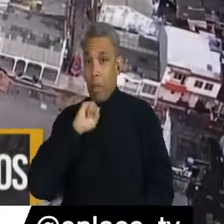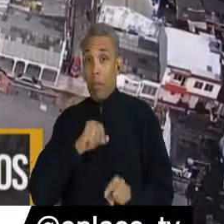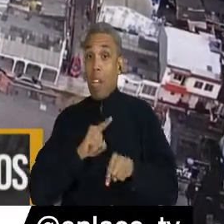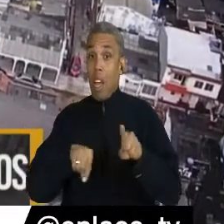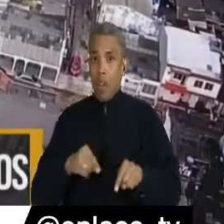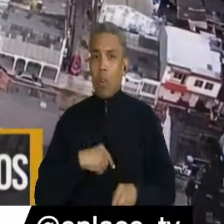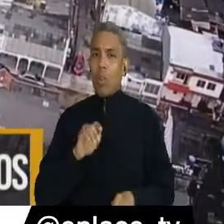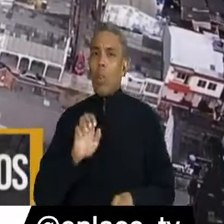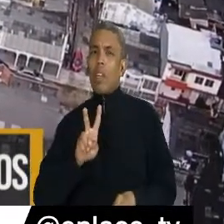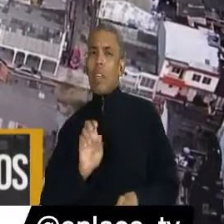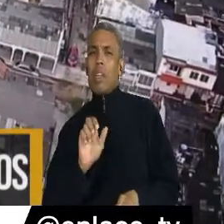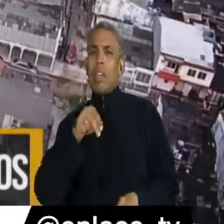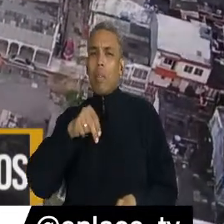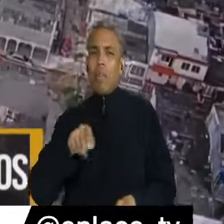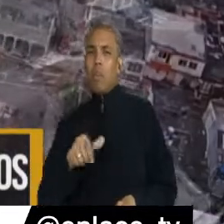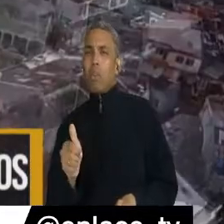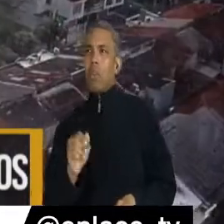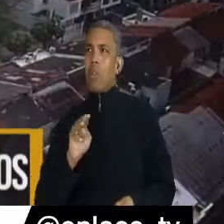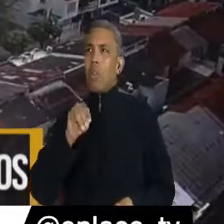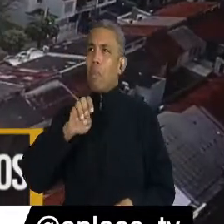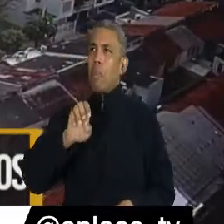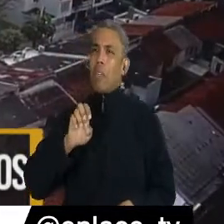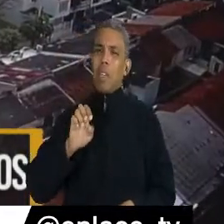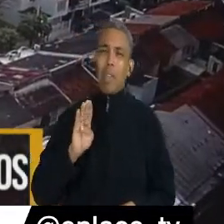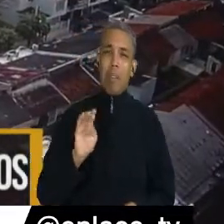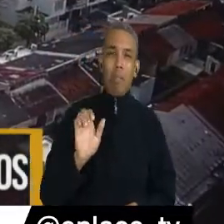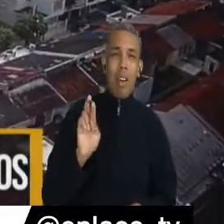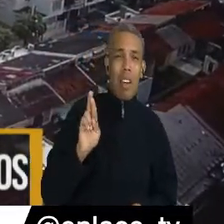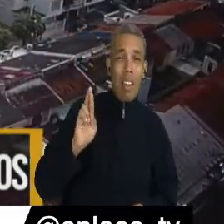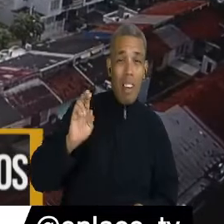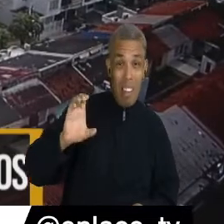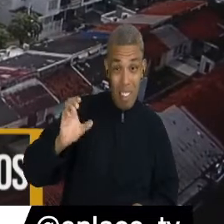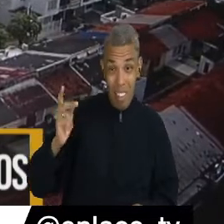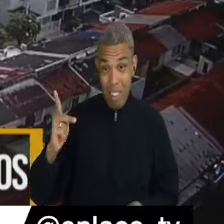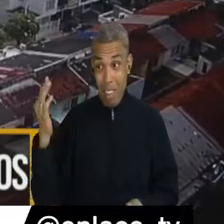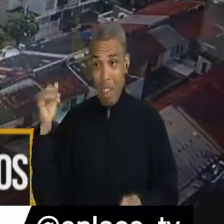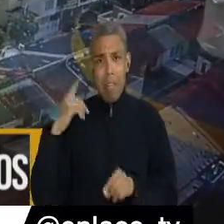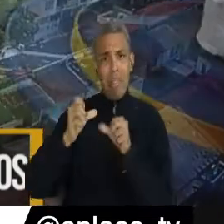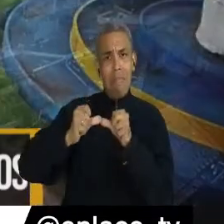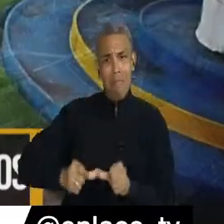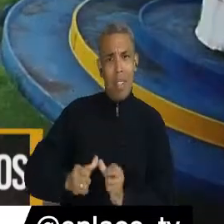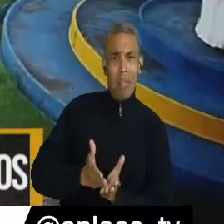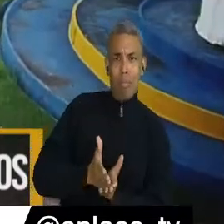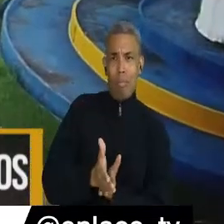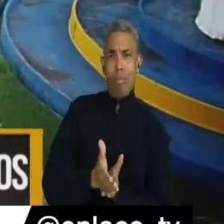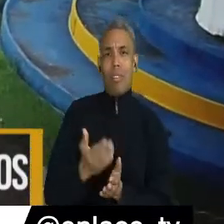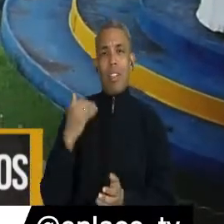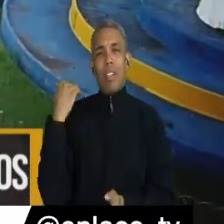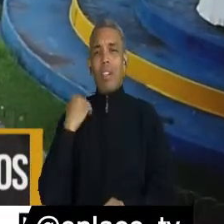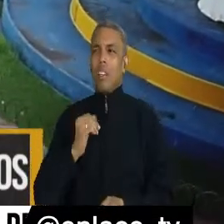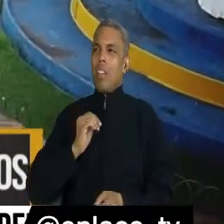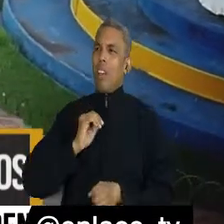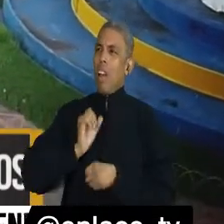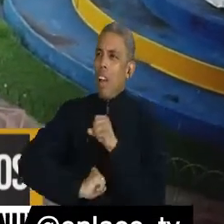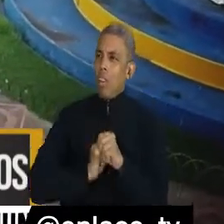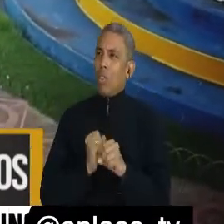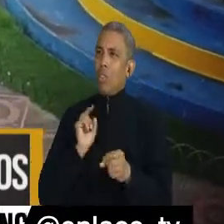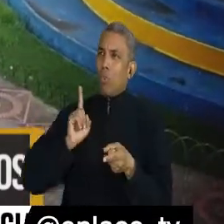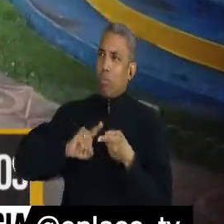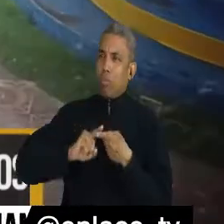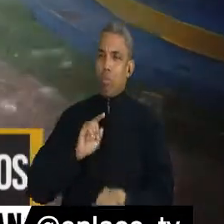Evan, los Mebarak y Cure, que actualmente aún son reconocidos. En los 50 primeros años de vida municipal de Barranca Bermeja,